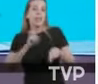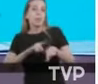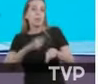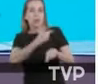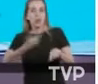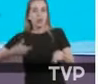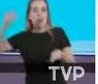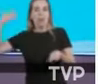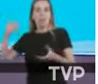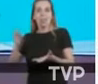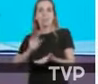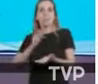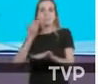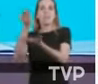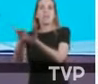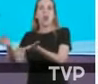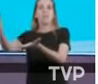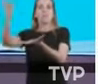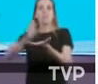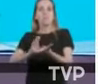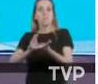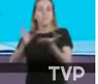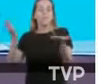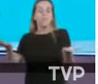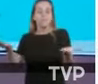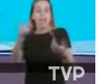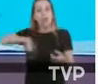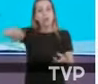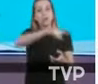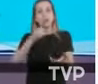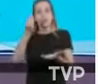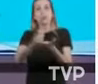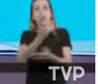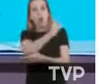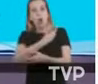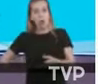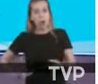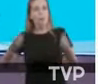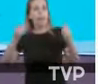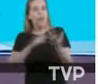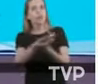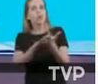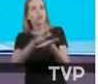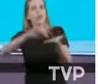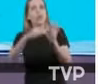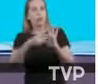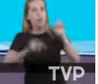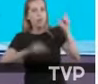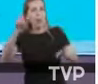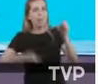tomó. Pero a nosotros nos votaron para solucionar el problema. Y lo que estamos buscando son canales de